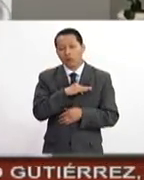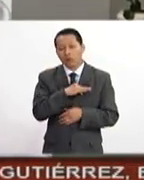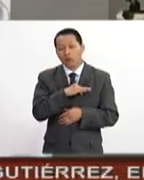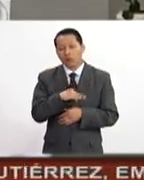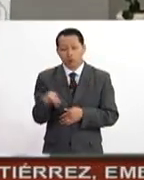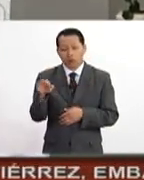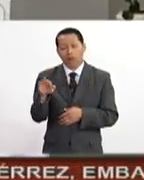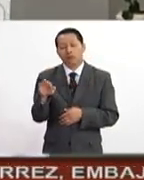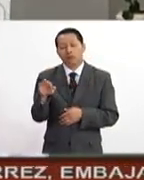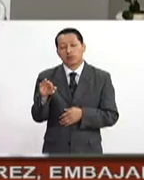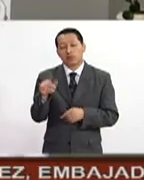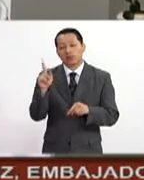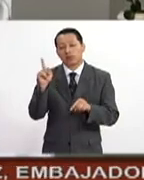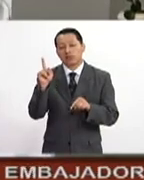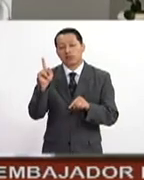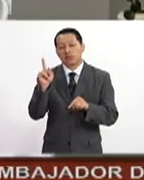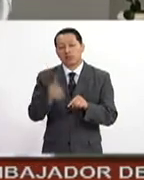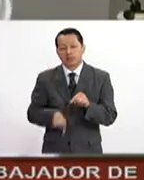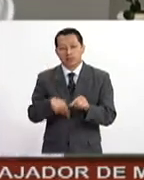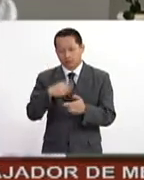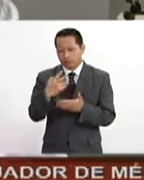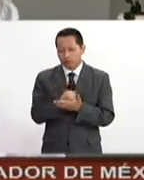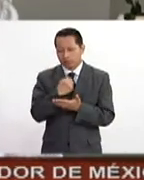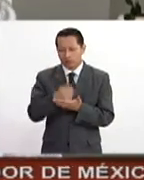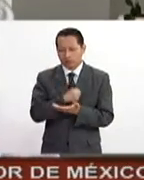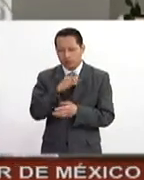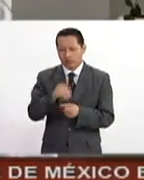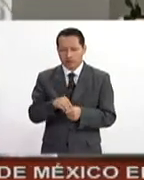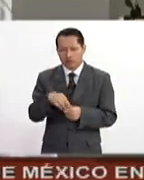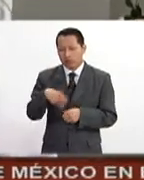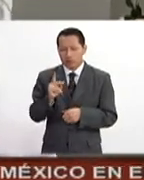quitar todos los triunfos, pero no van a poder